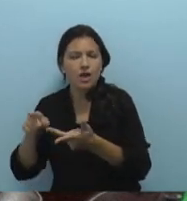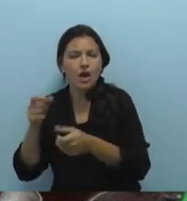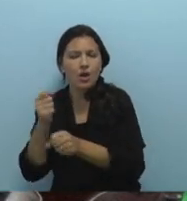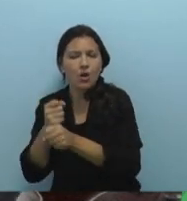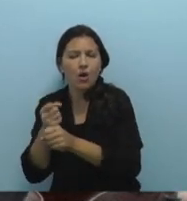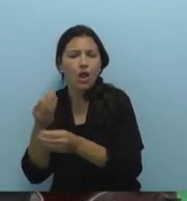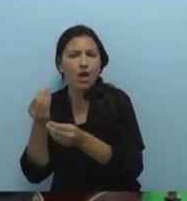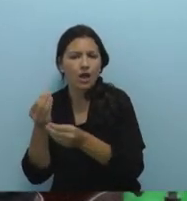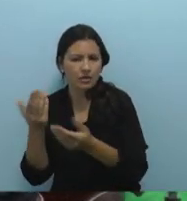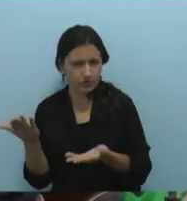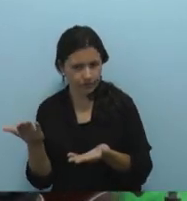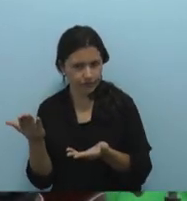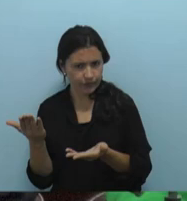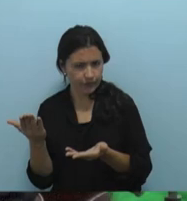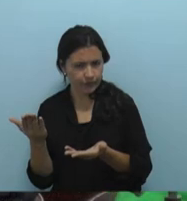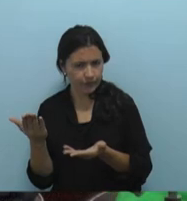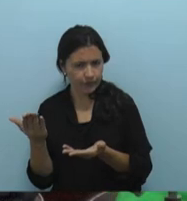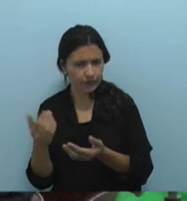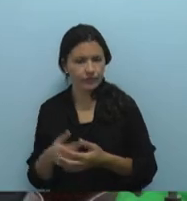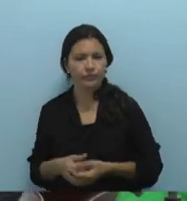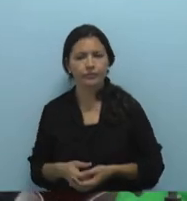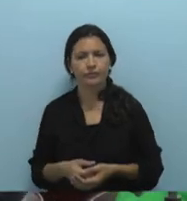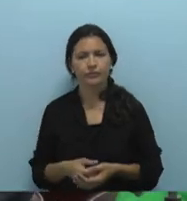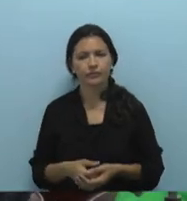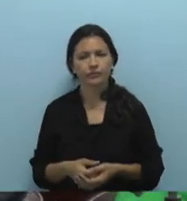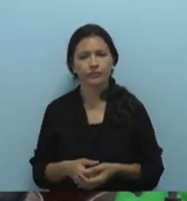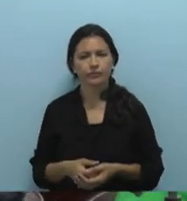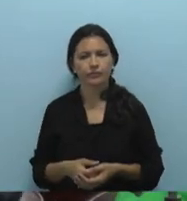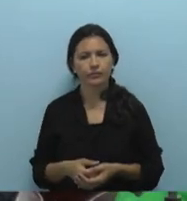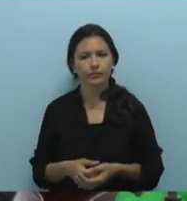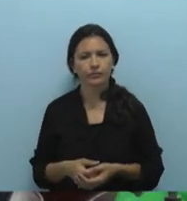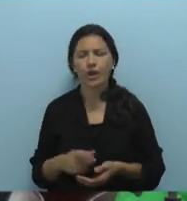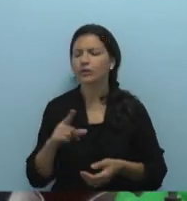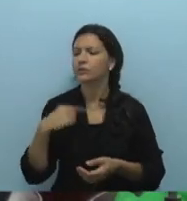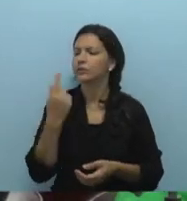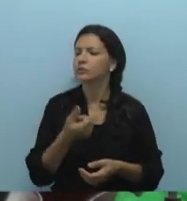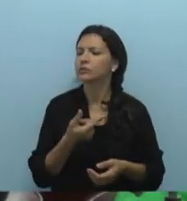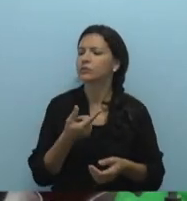en definitiva no es ni más ni menos que eso. ¿Qué es lo que pretende que cada uno